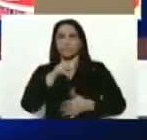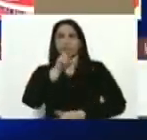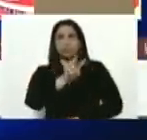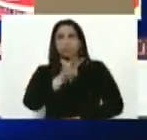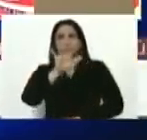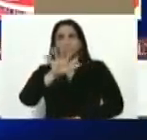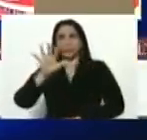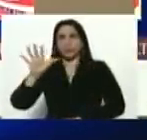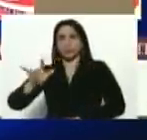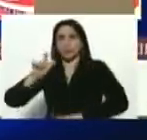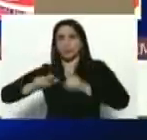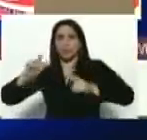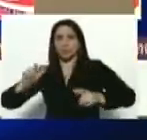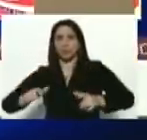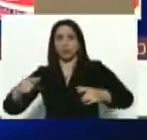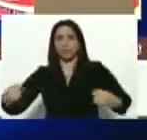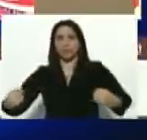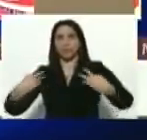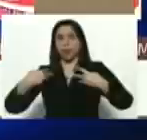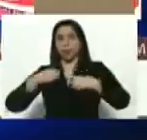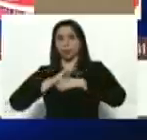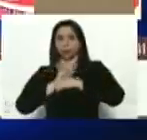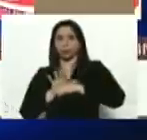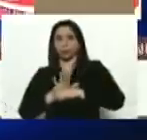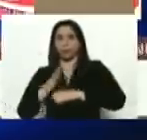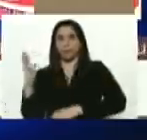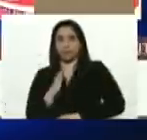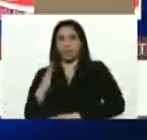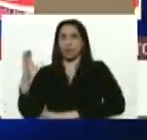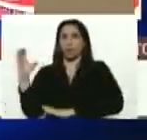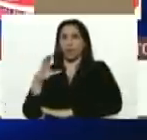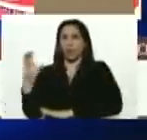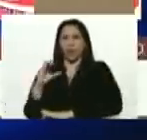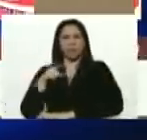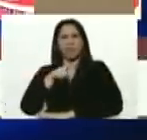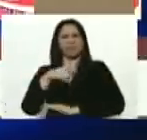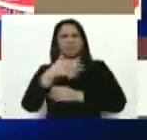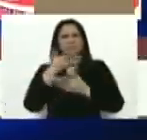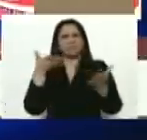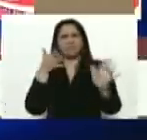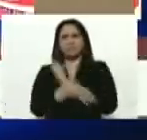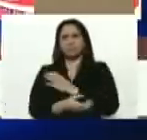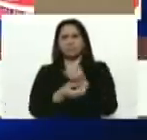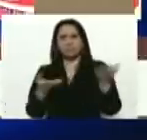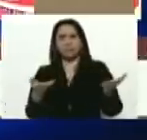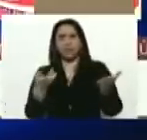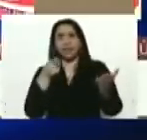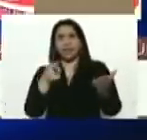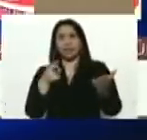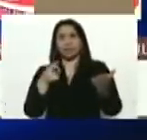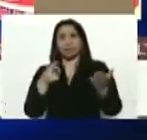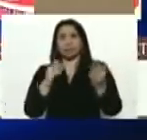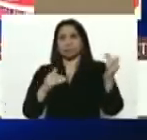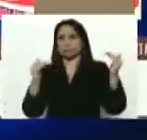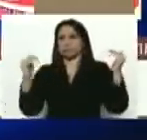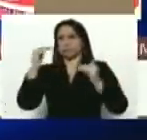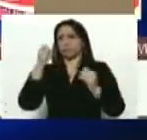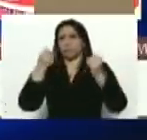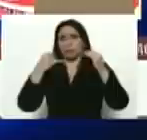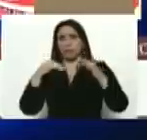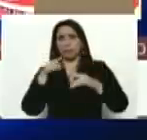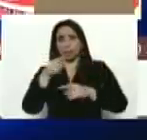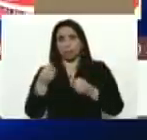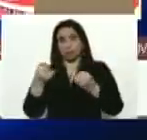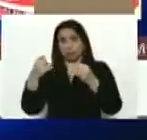1.255 casos de Colombia. ¿Qué está expresando esto? Un subregistro. Esos números que está